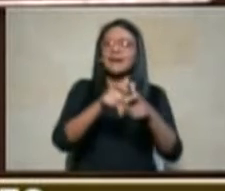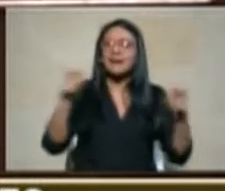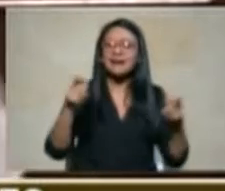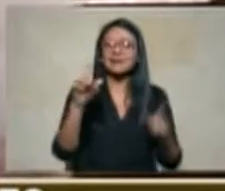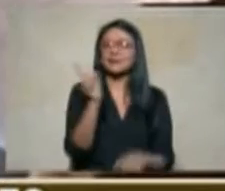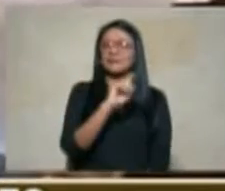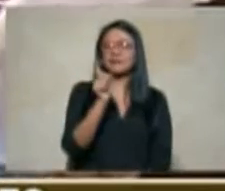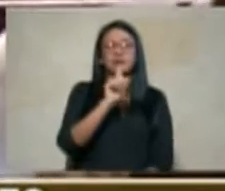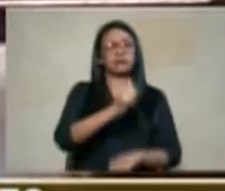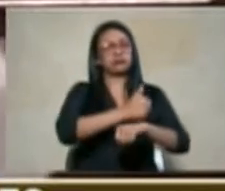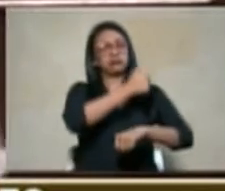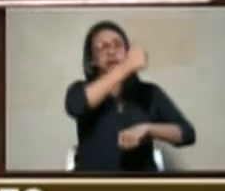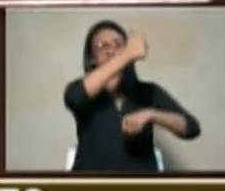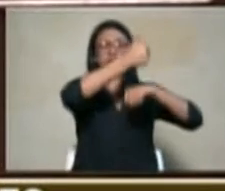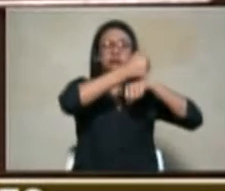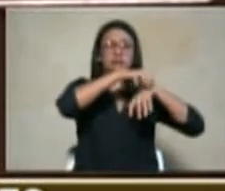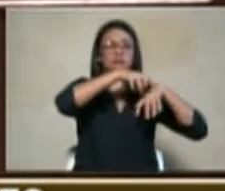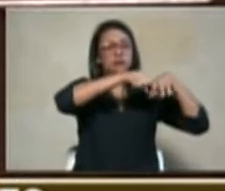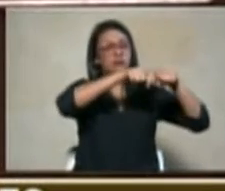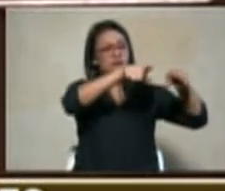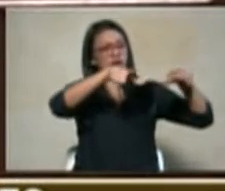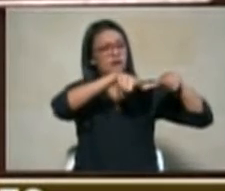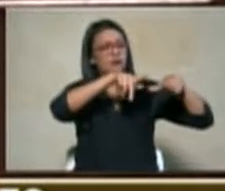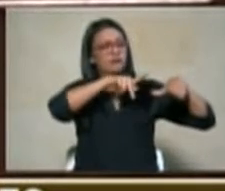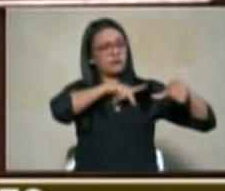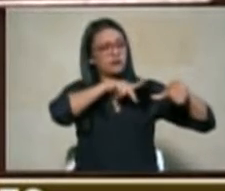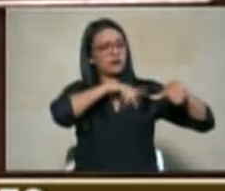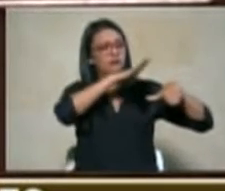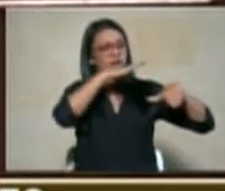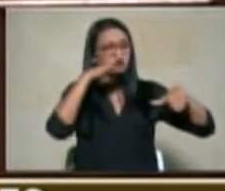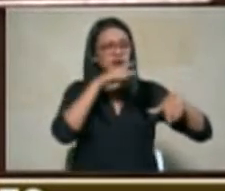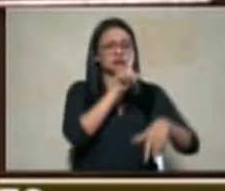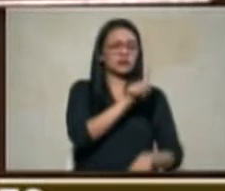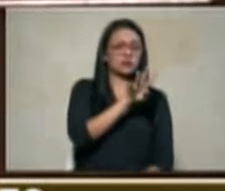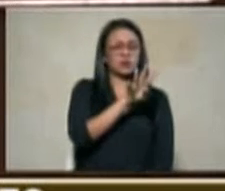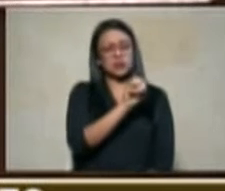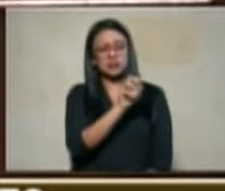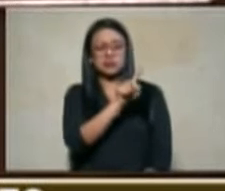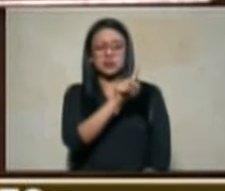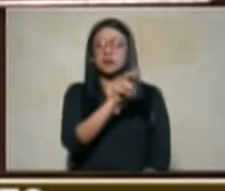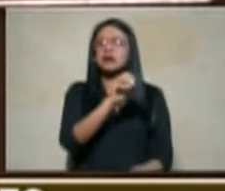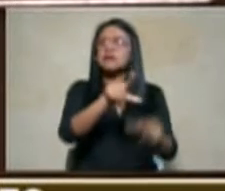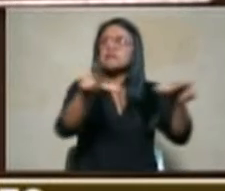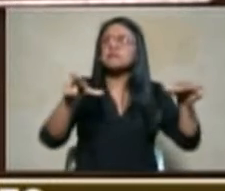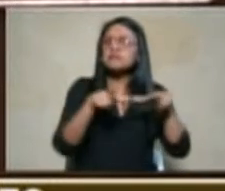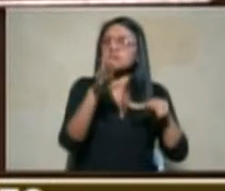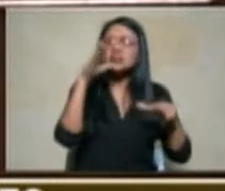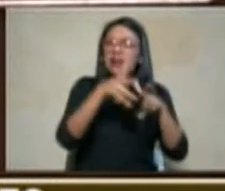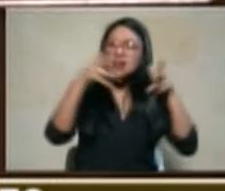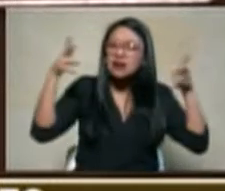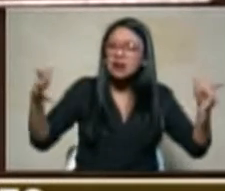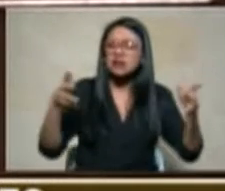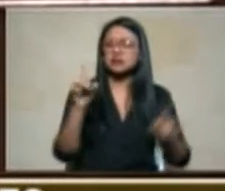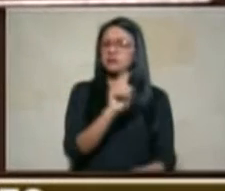no terratenientes, como dicen aquí, no, 120, 140 hectáreas, no eran fincas grandes, no eran fundos.